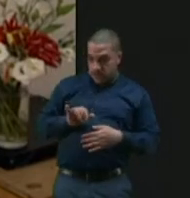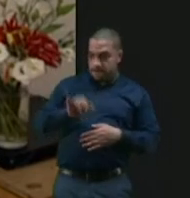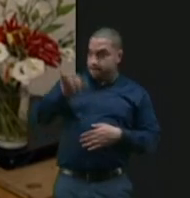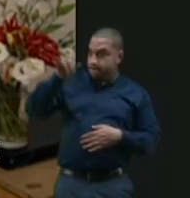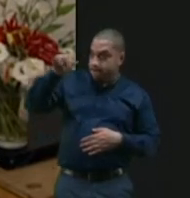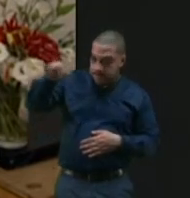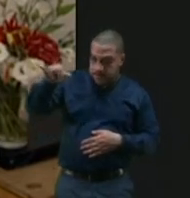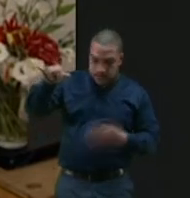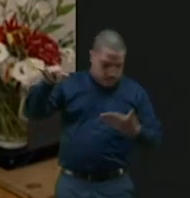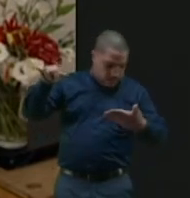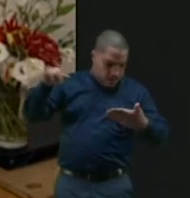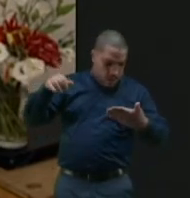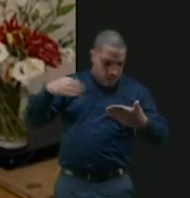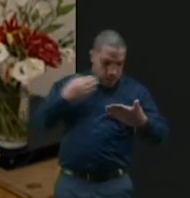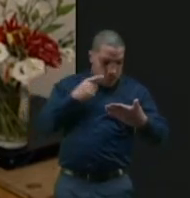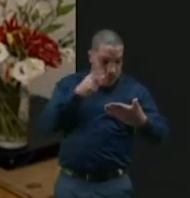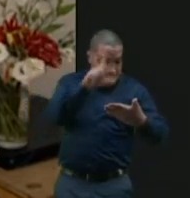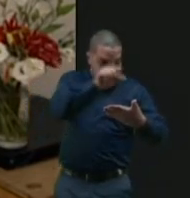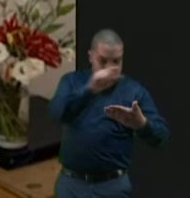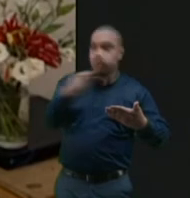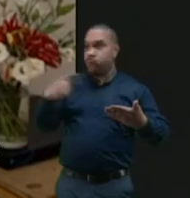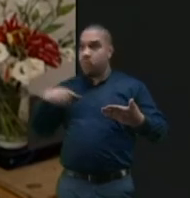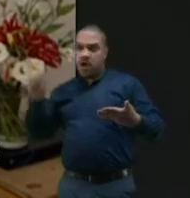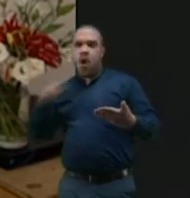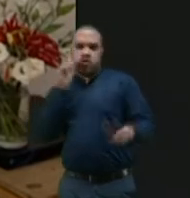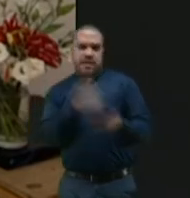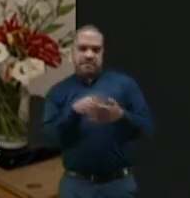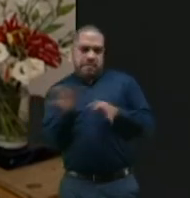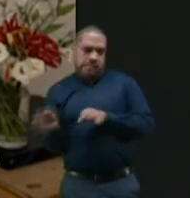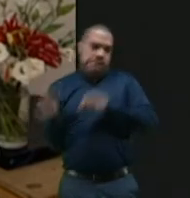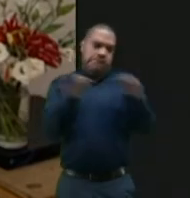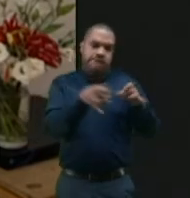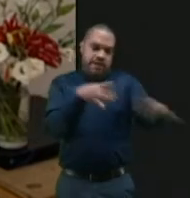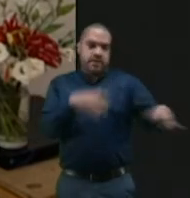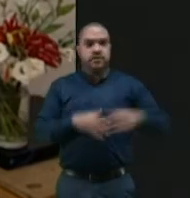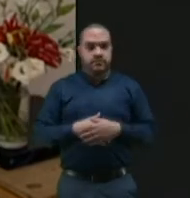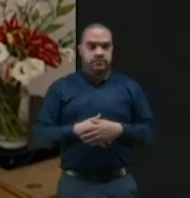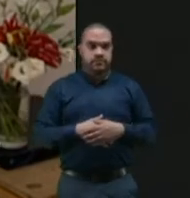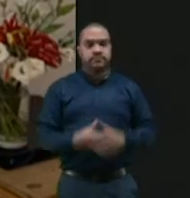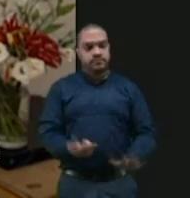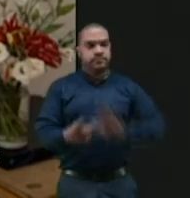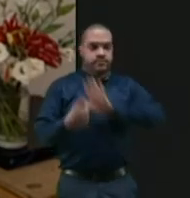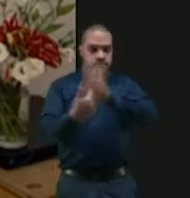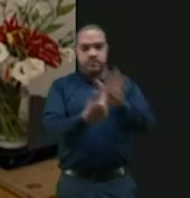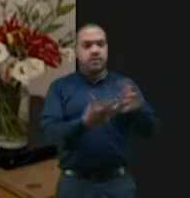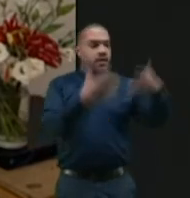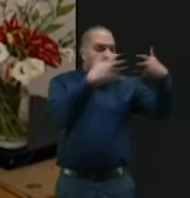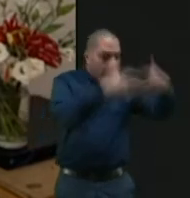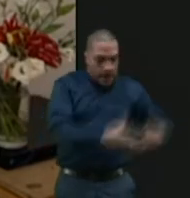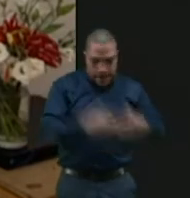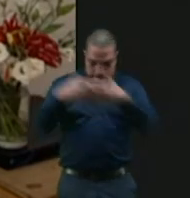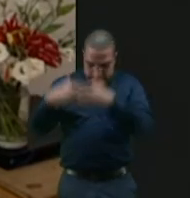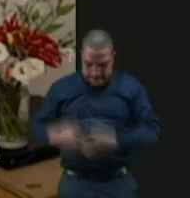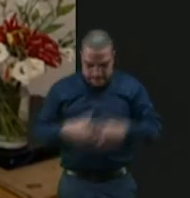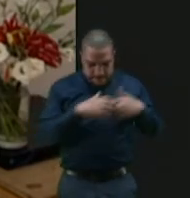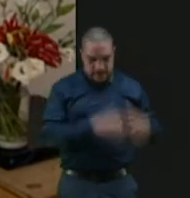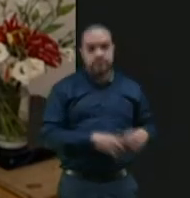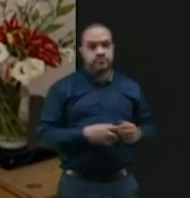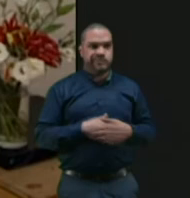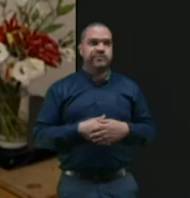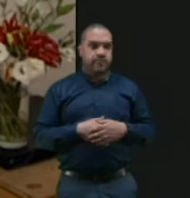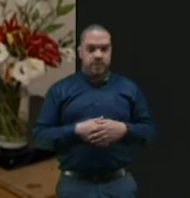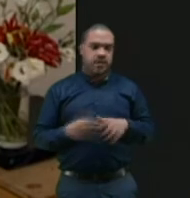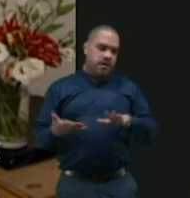económico. Y eso es lo que hemos estado haciendo, por ejemplo, esencialmente lo estamos presentando para corporaciones, donde podemos salvar del 5